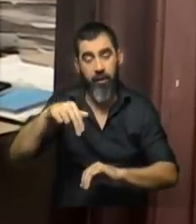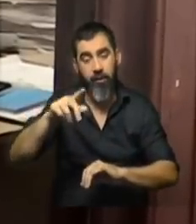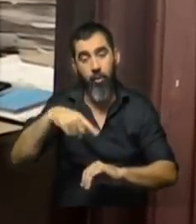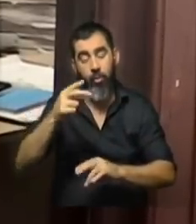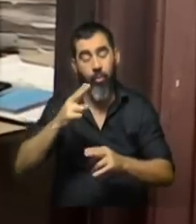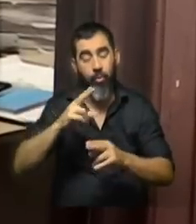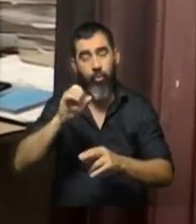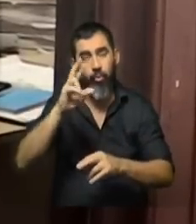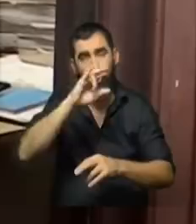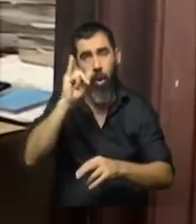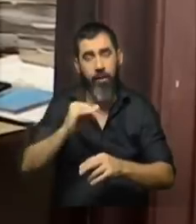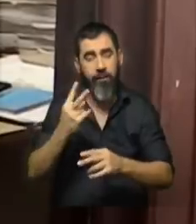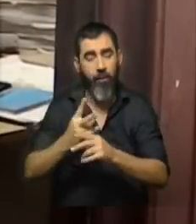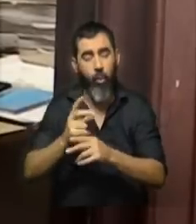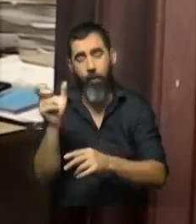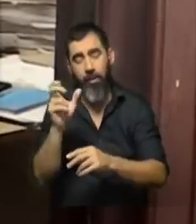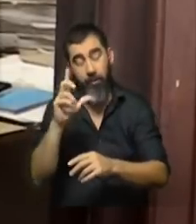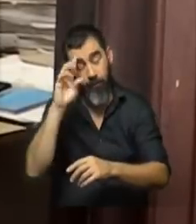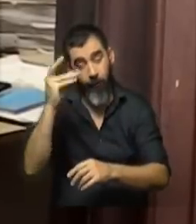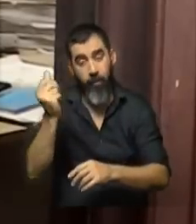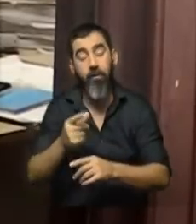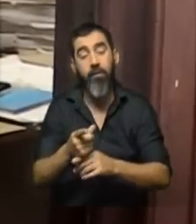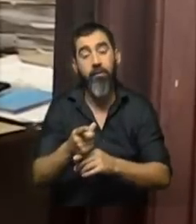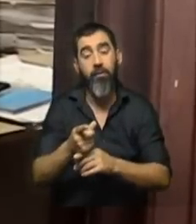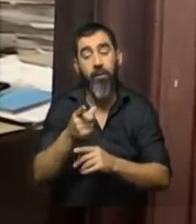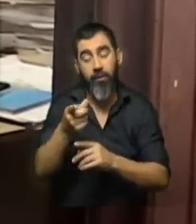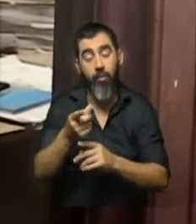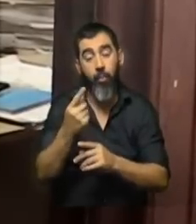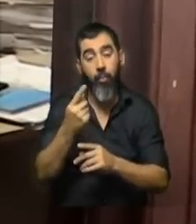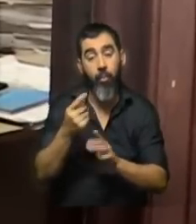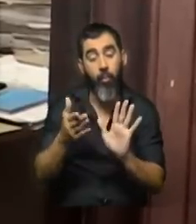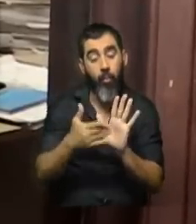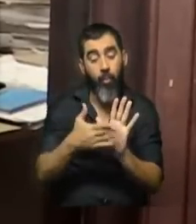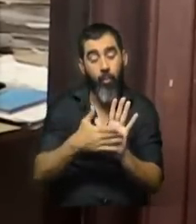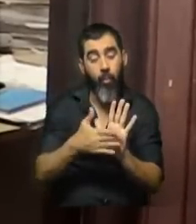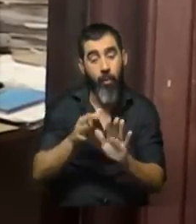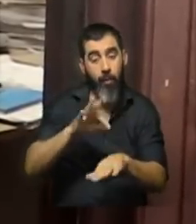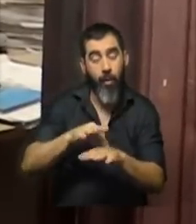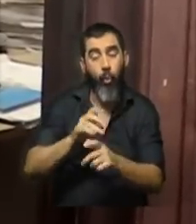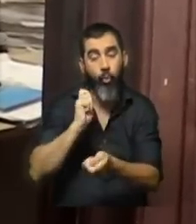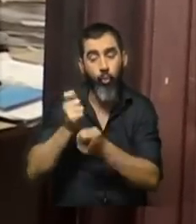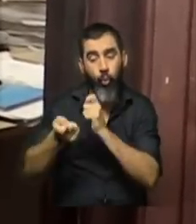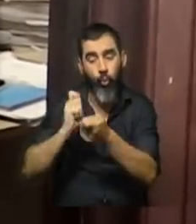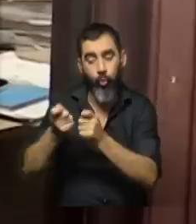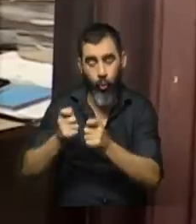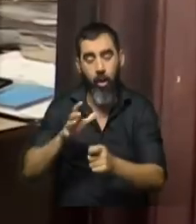y Suárez, recuerdo el segundo apellido ahora, que ellos van a probar. Los médicos, bueno, que las torturas